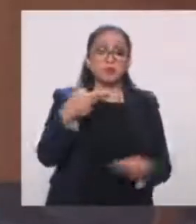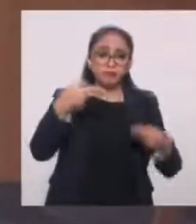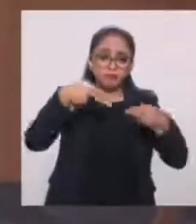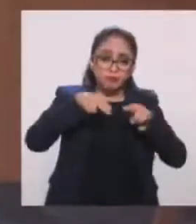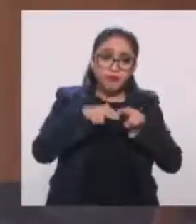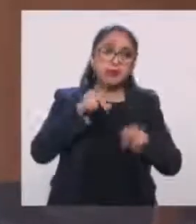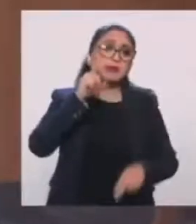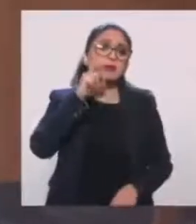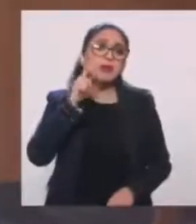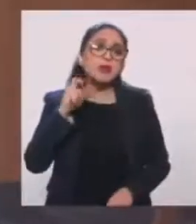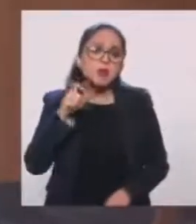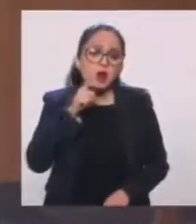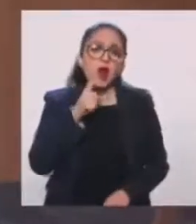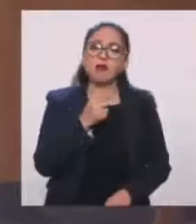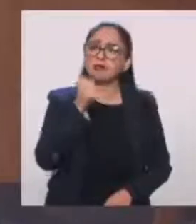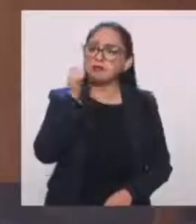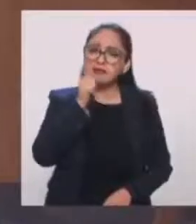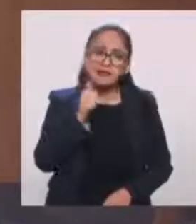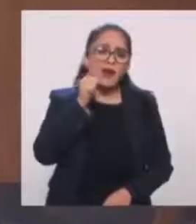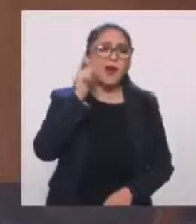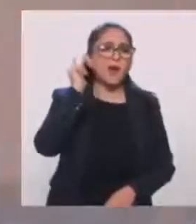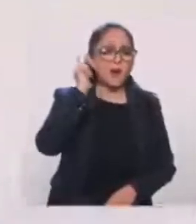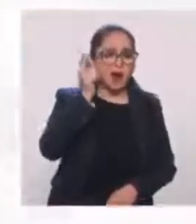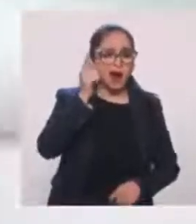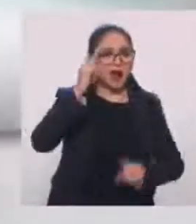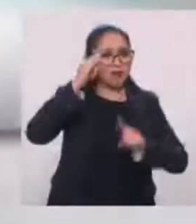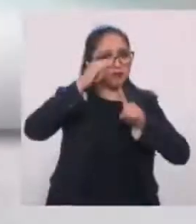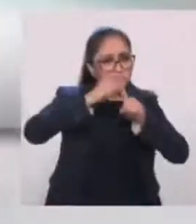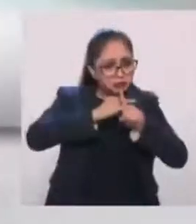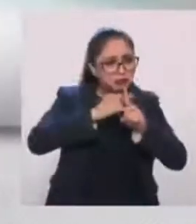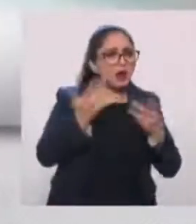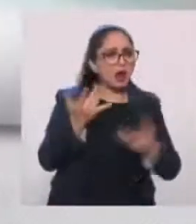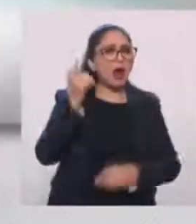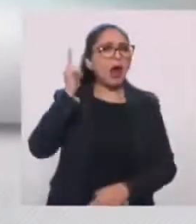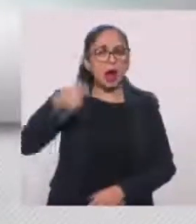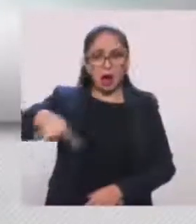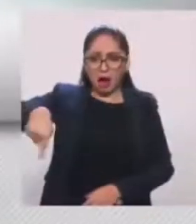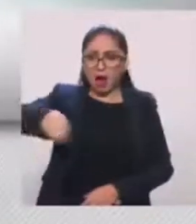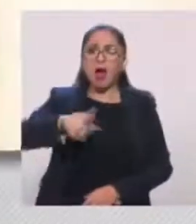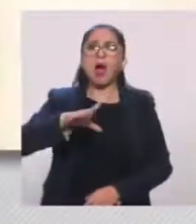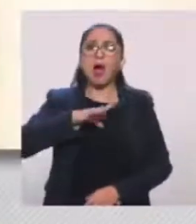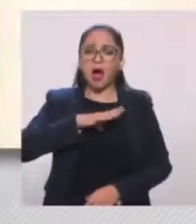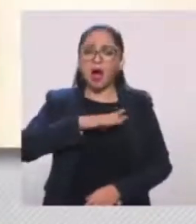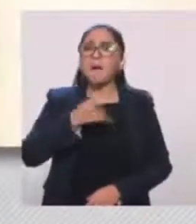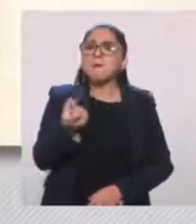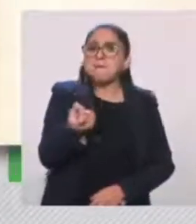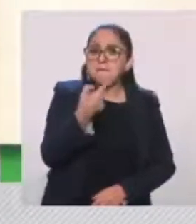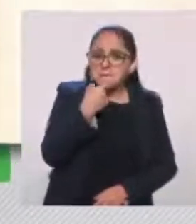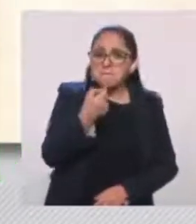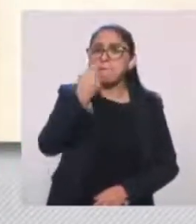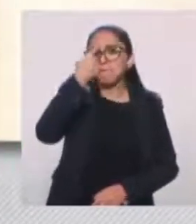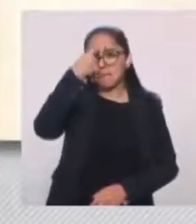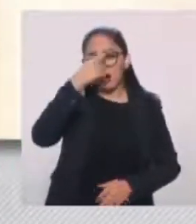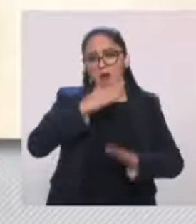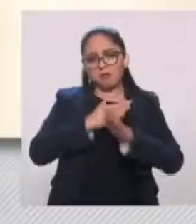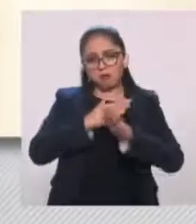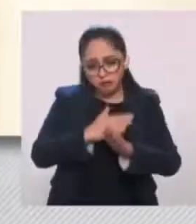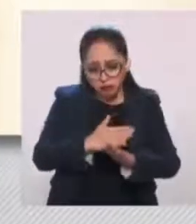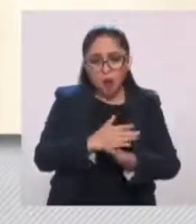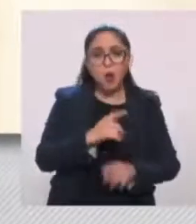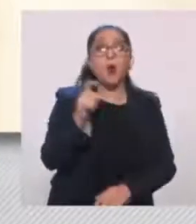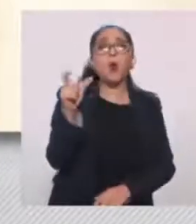O sea, sí tenemos maravillosos medicamentos para prevención. Sí. Tenemos también oportunidades